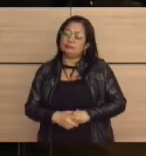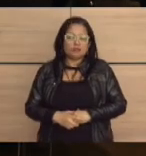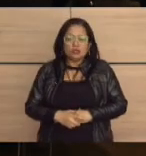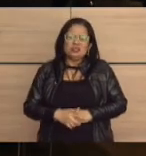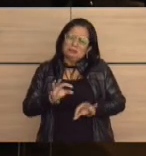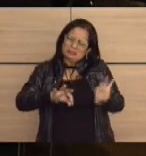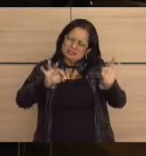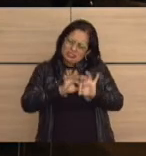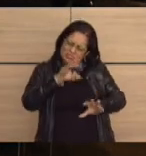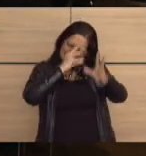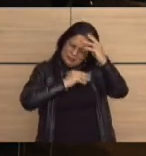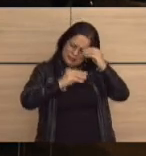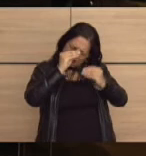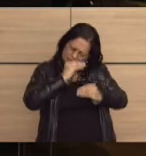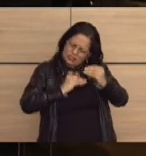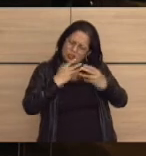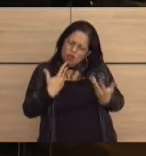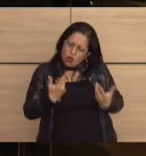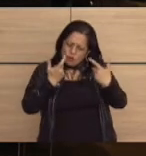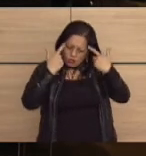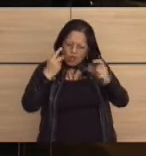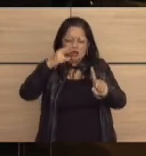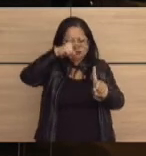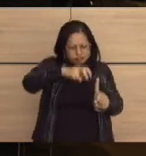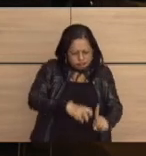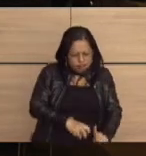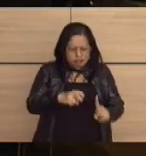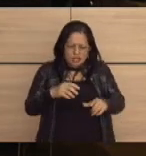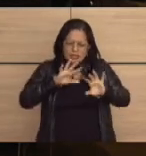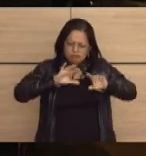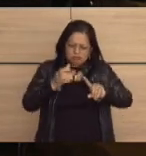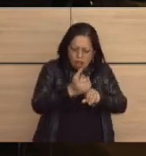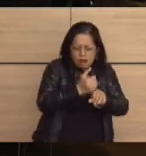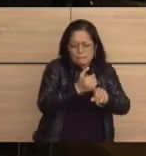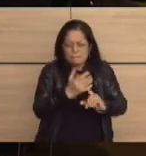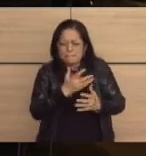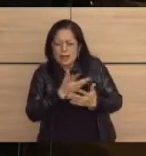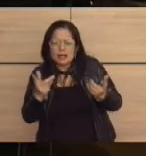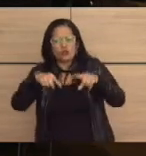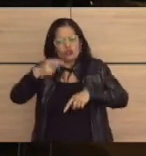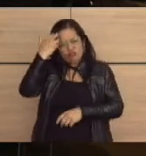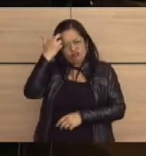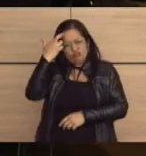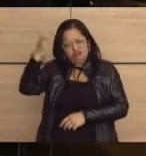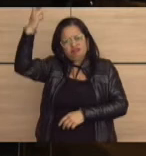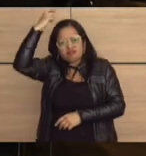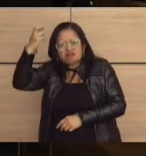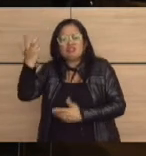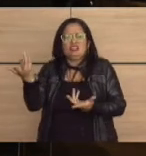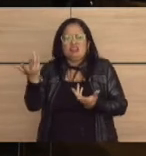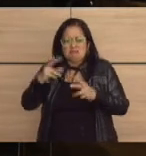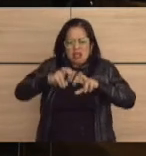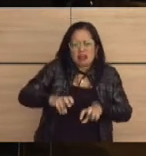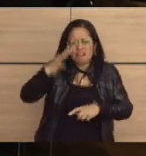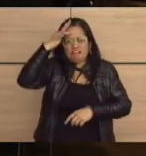Aprender a ver con sutileza, como lo han hecho los antropólogos a lo largo del siglo y los etnólogos y tantos filósofos,